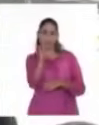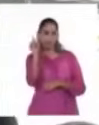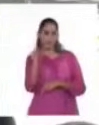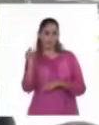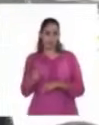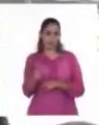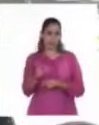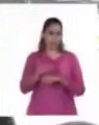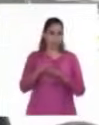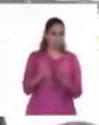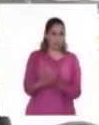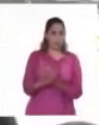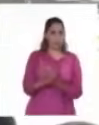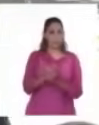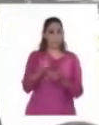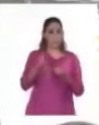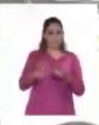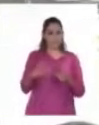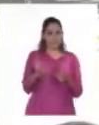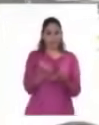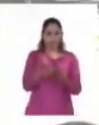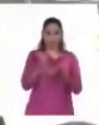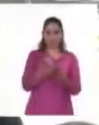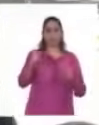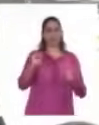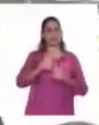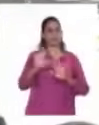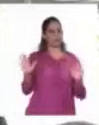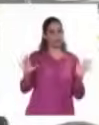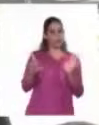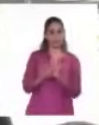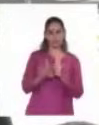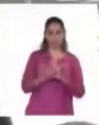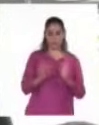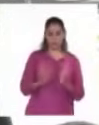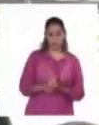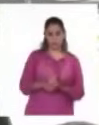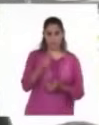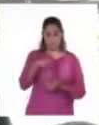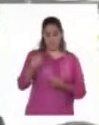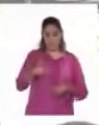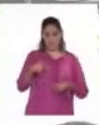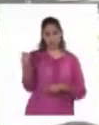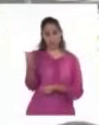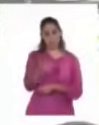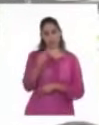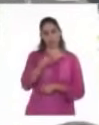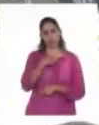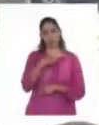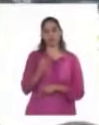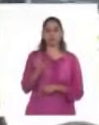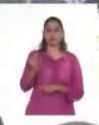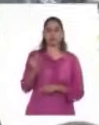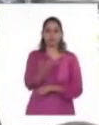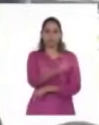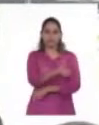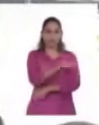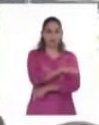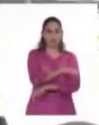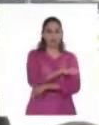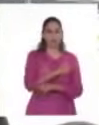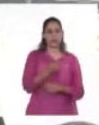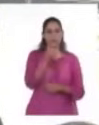manera oficial institucional y legítima y ese derecho lo tenemos de poder eh